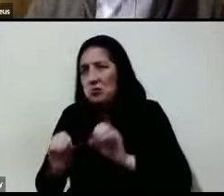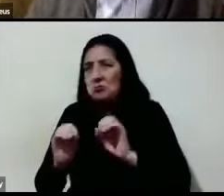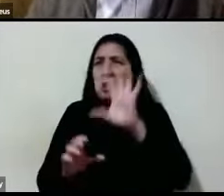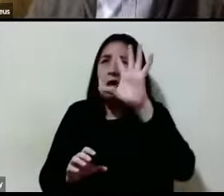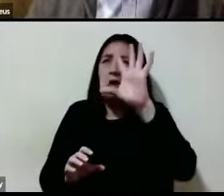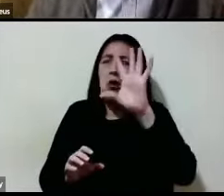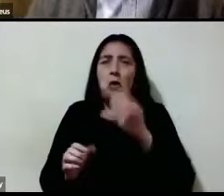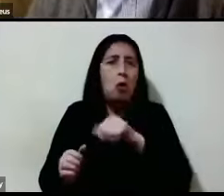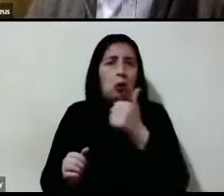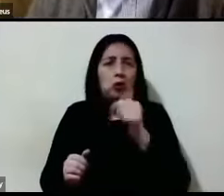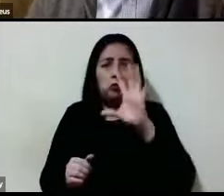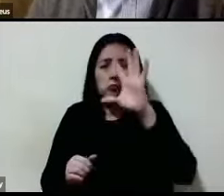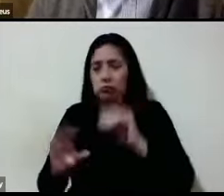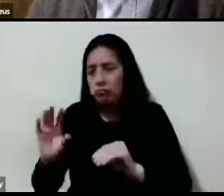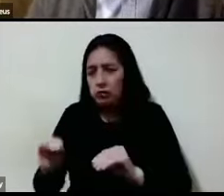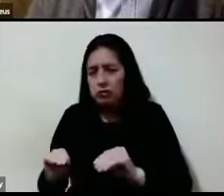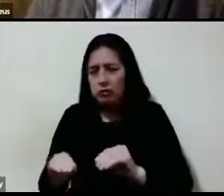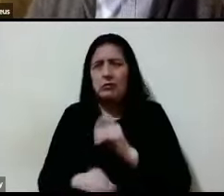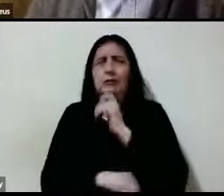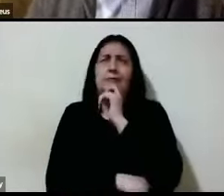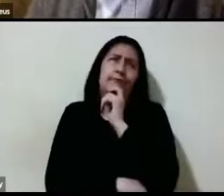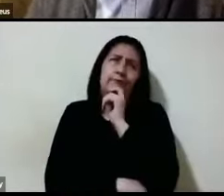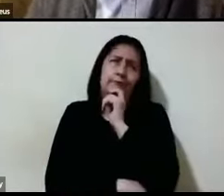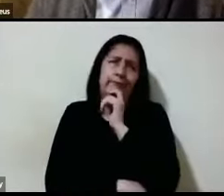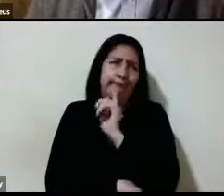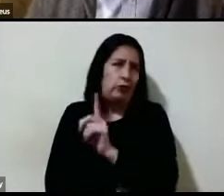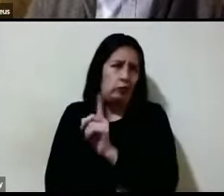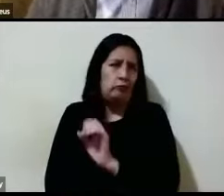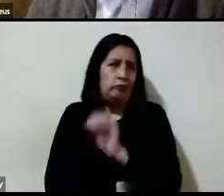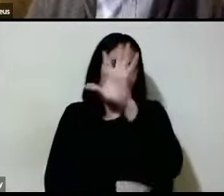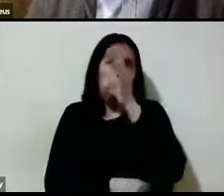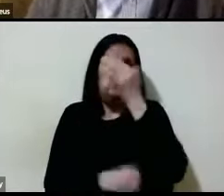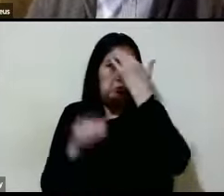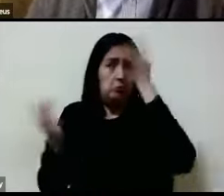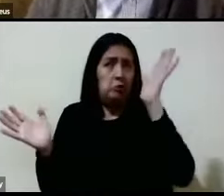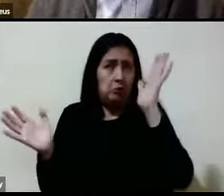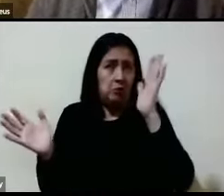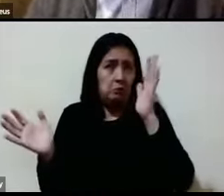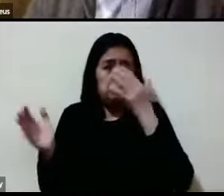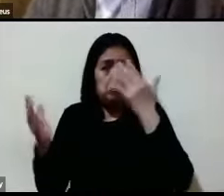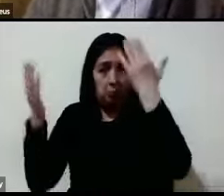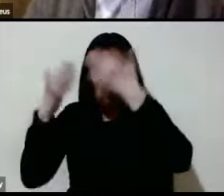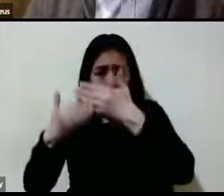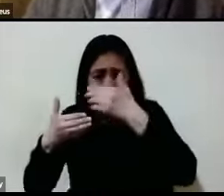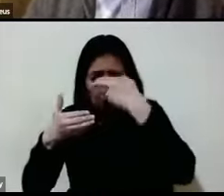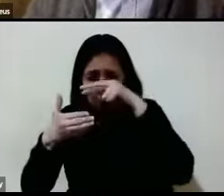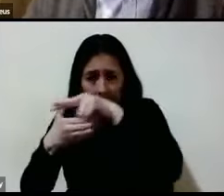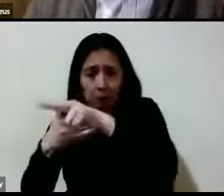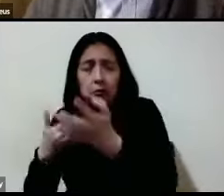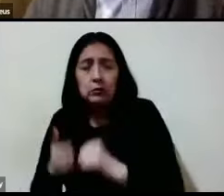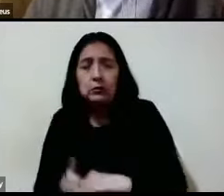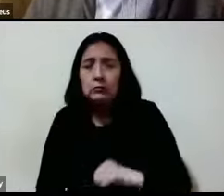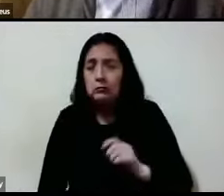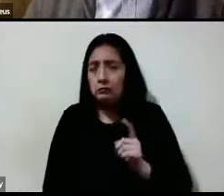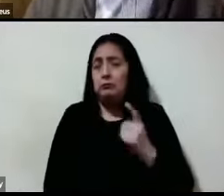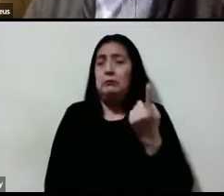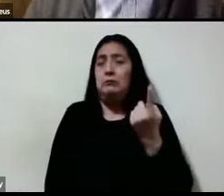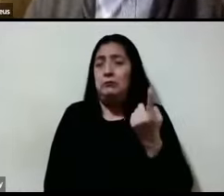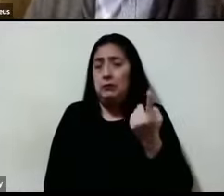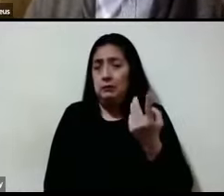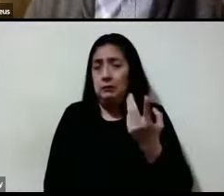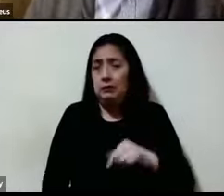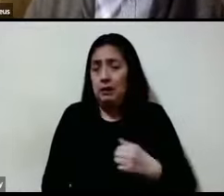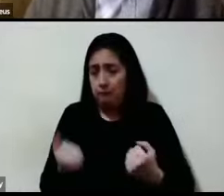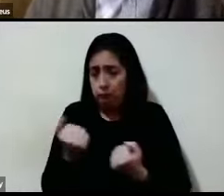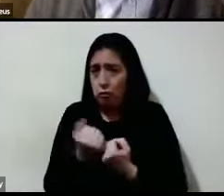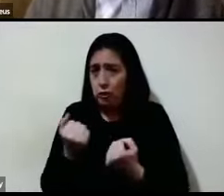no. Hasta que llegó un punto en que dijimos, ¿sabes qué? Tienen que encenderlas porque no sabemos qué está pasando al otro lado. Y los primeros en que